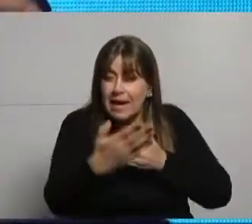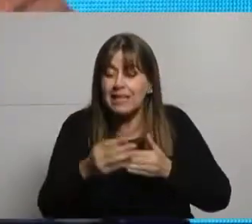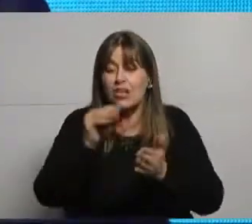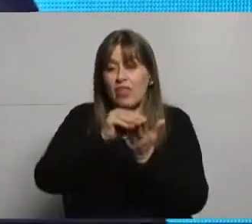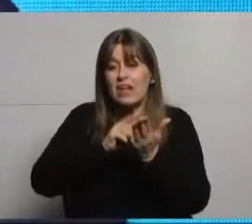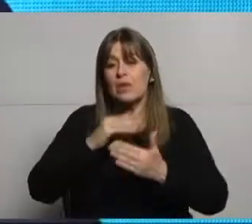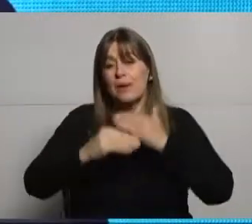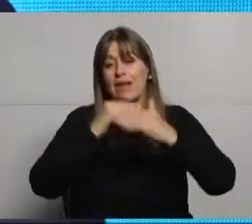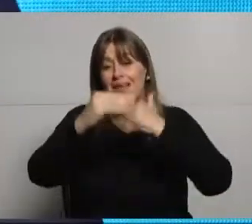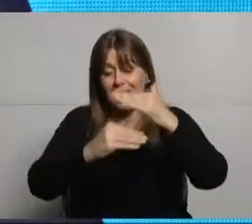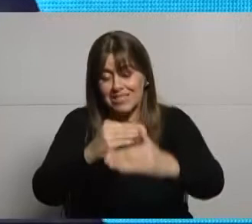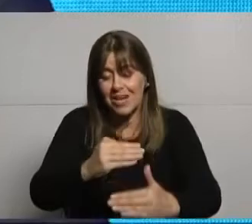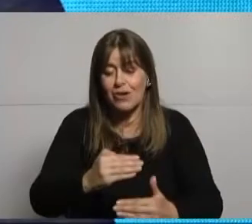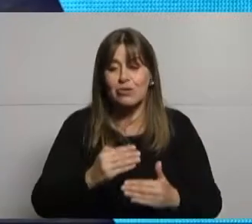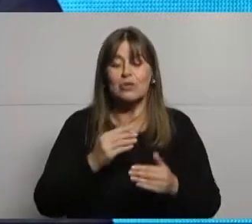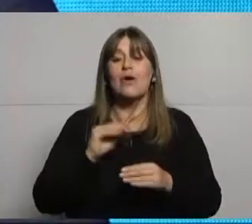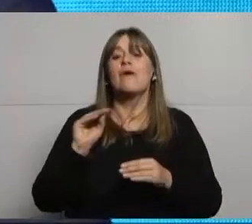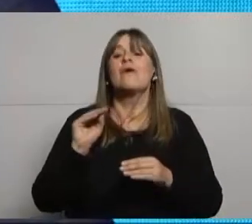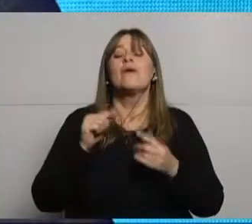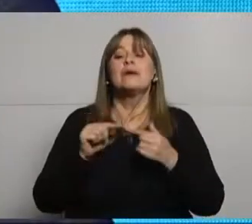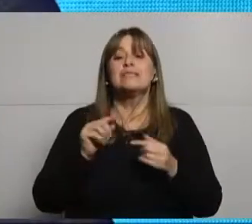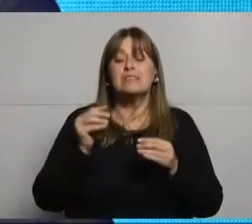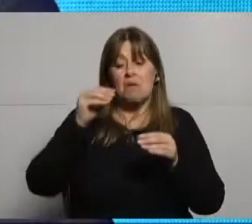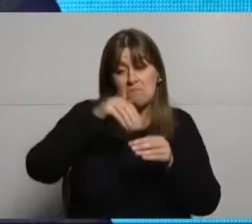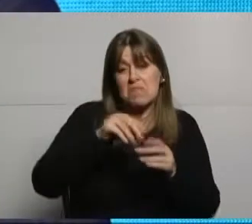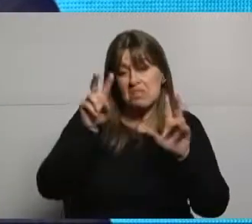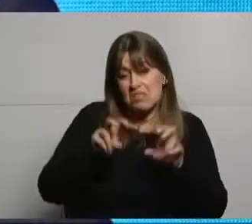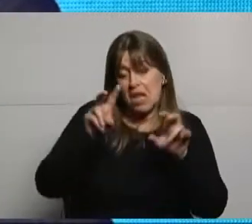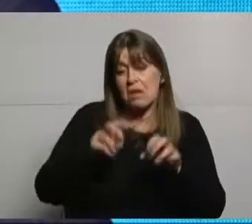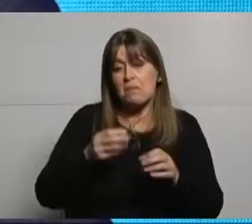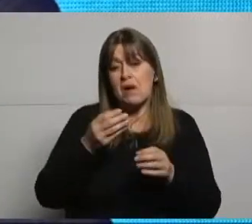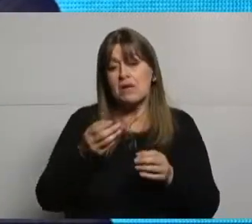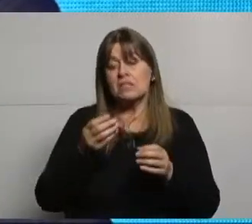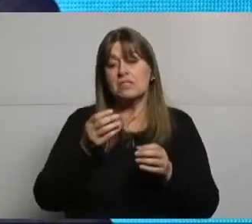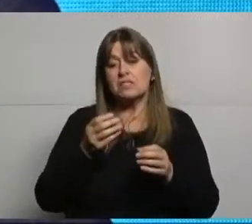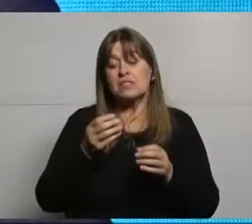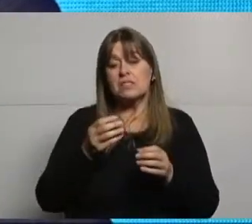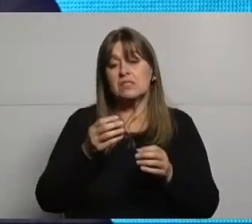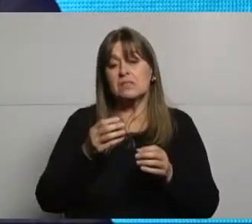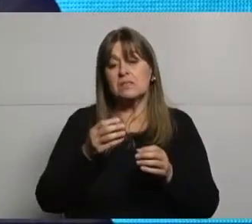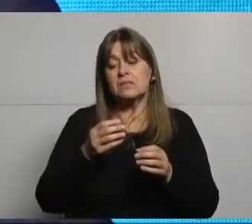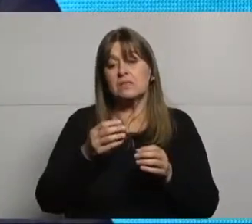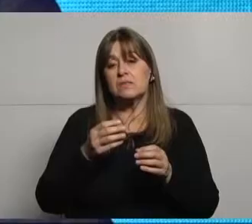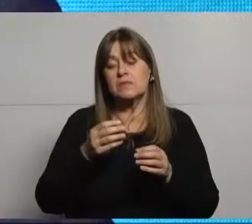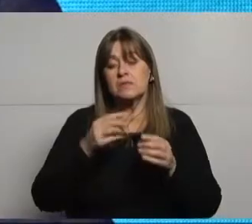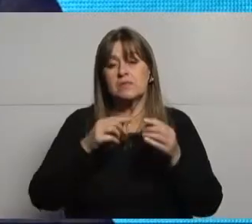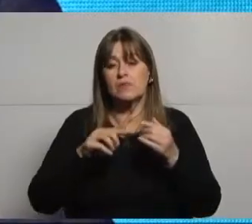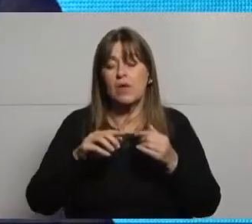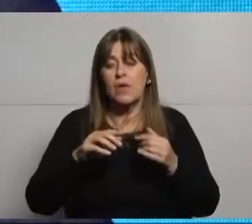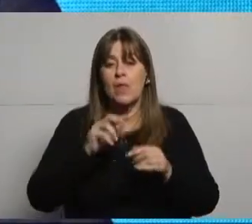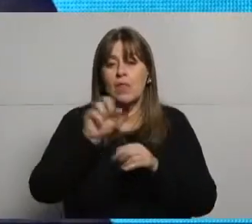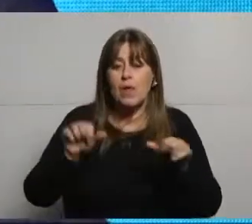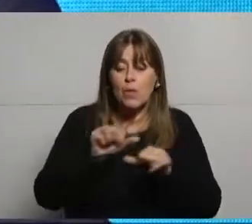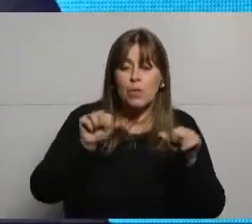pasó el pequeño aviso, abordamos algunos de estos temas, particularmente frente a los fenómenos también del uso de